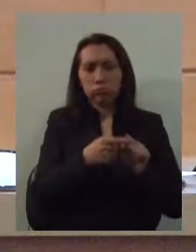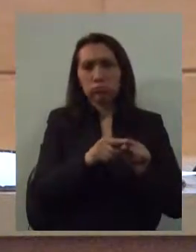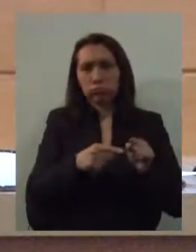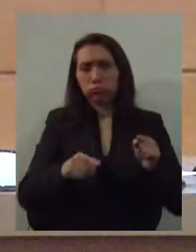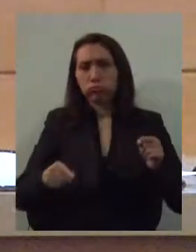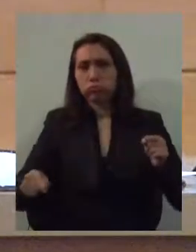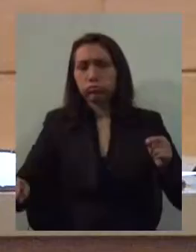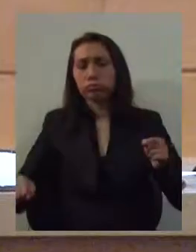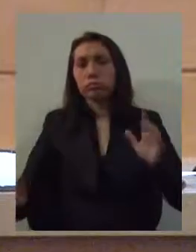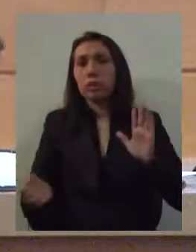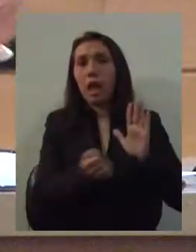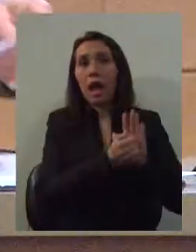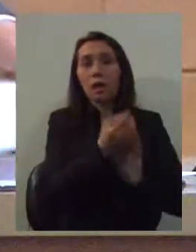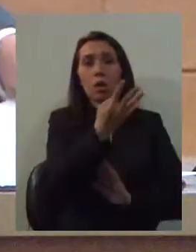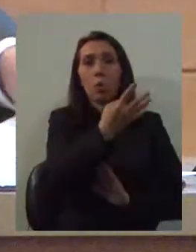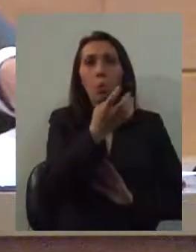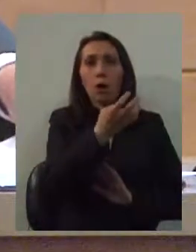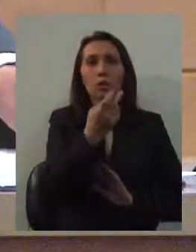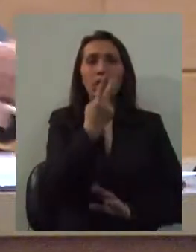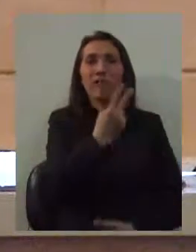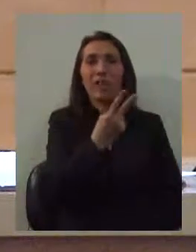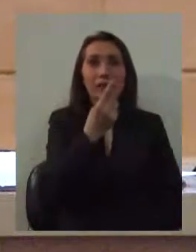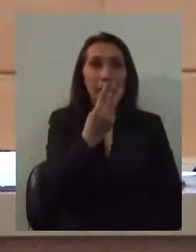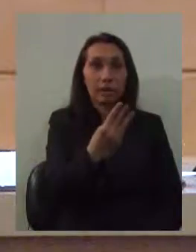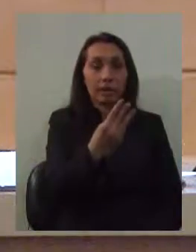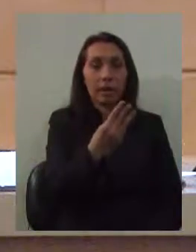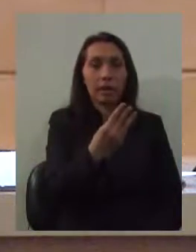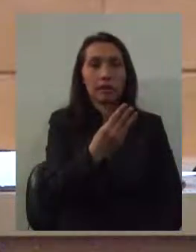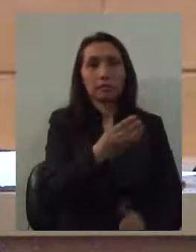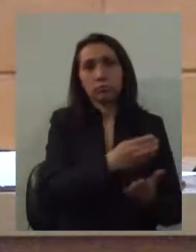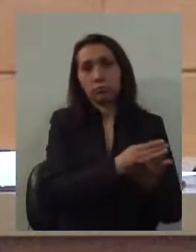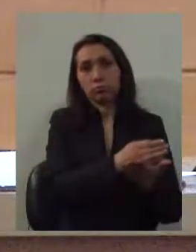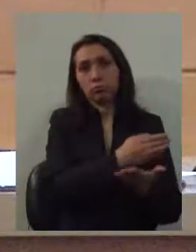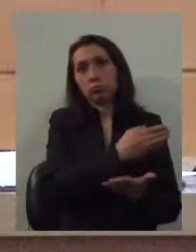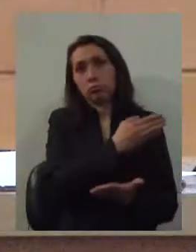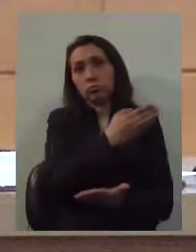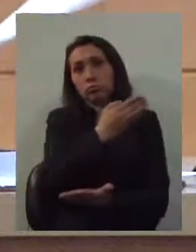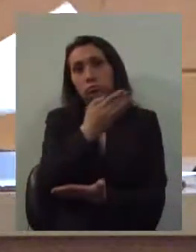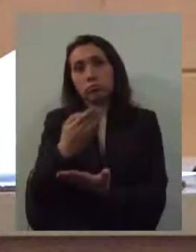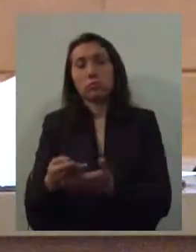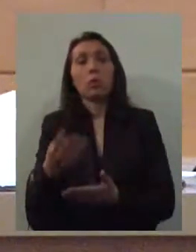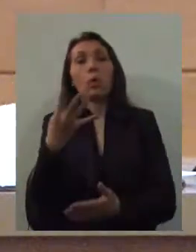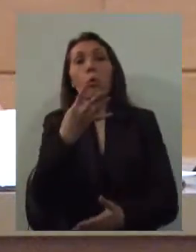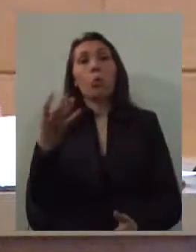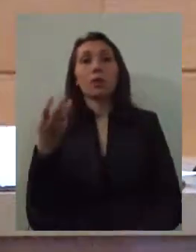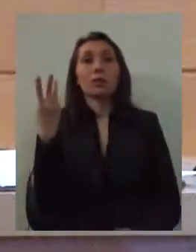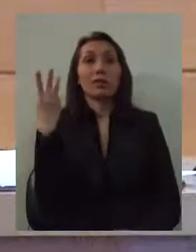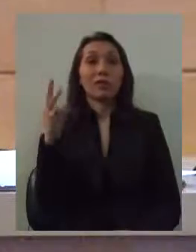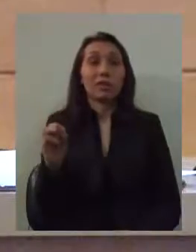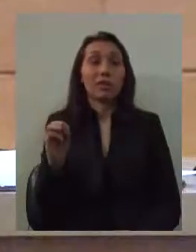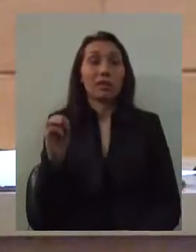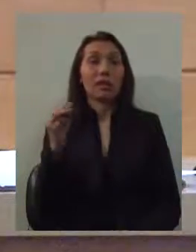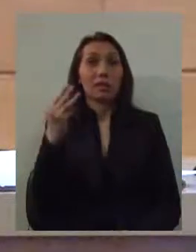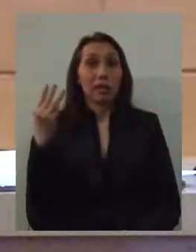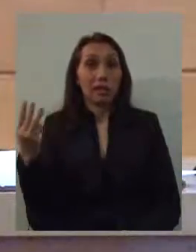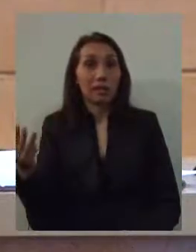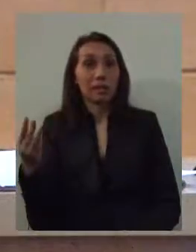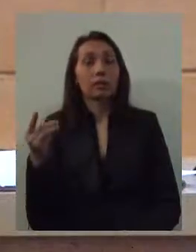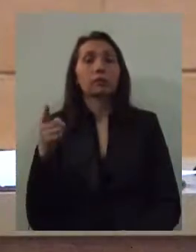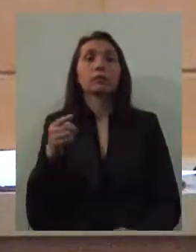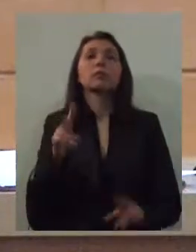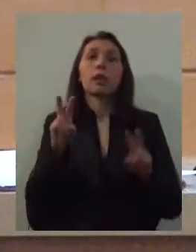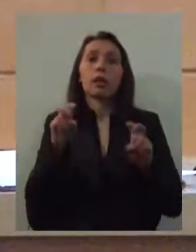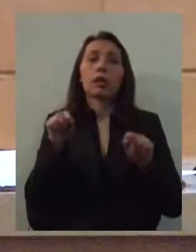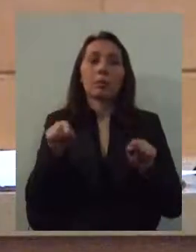extensas, desde el artículo 423 hasta el 433 sobre